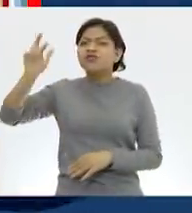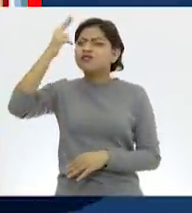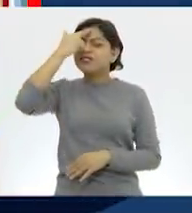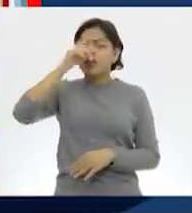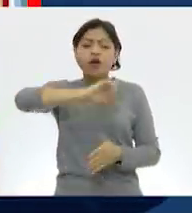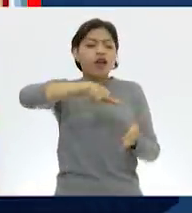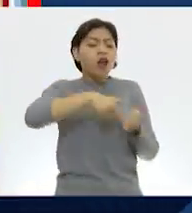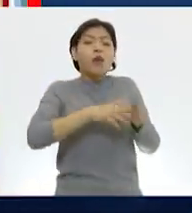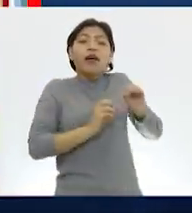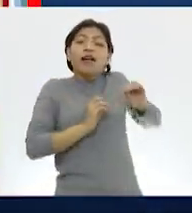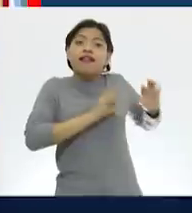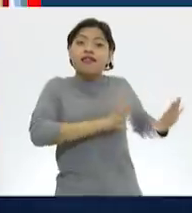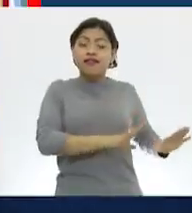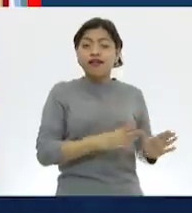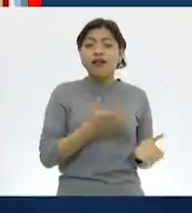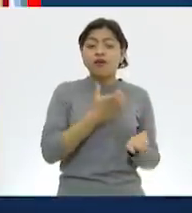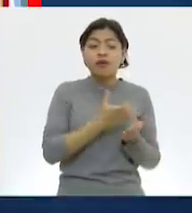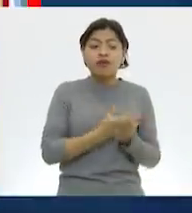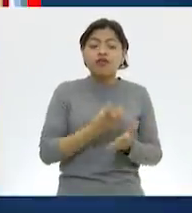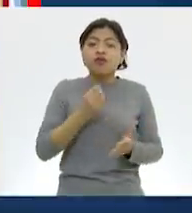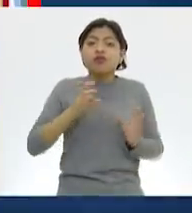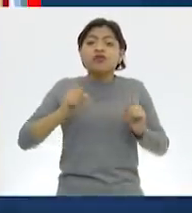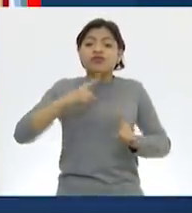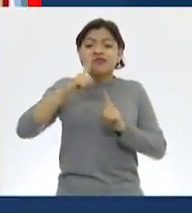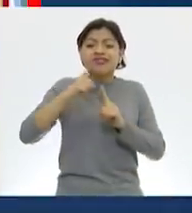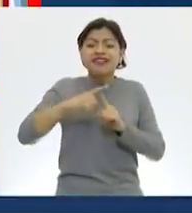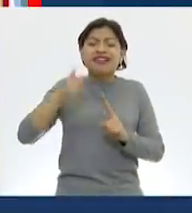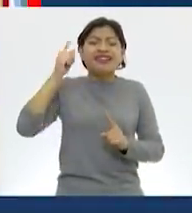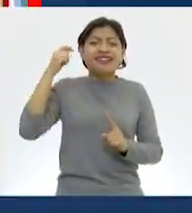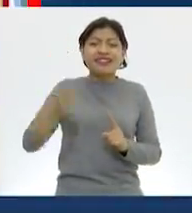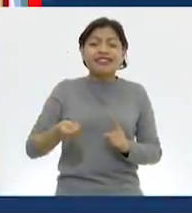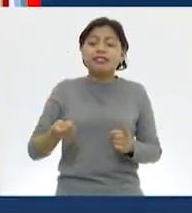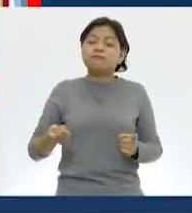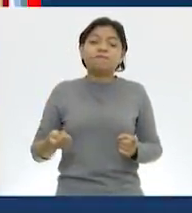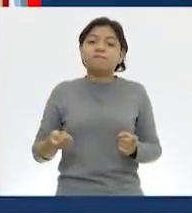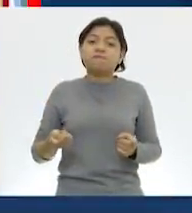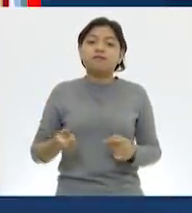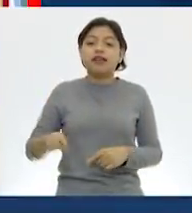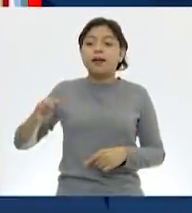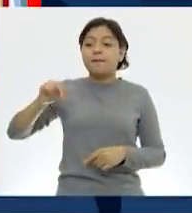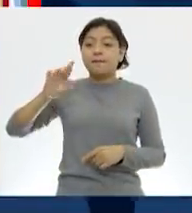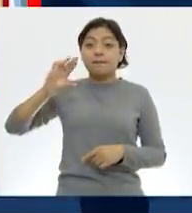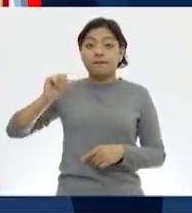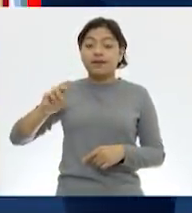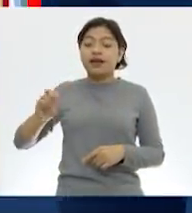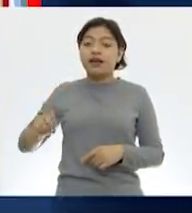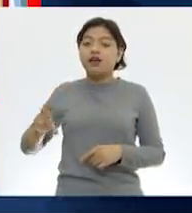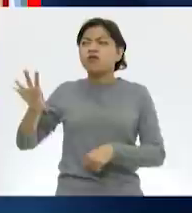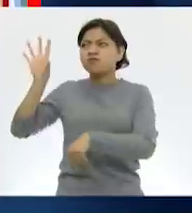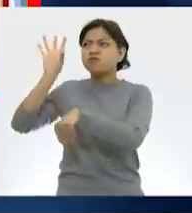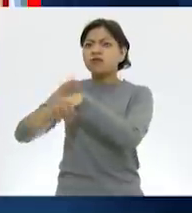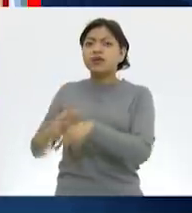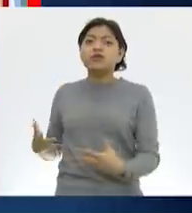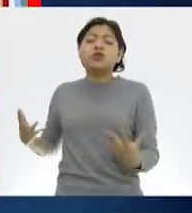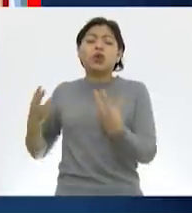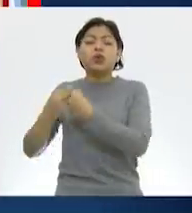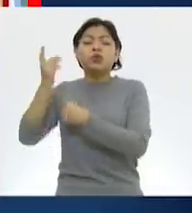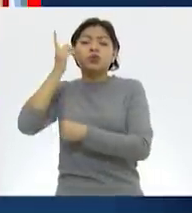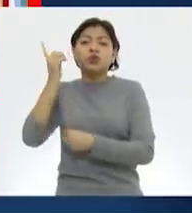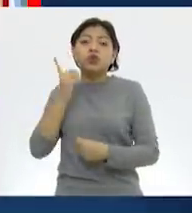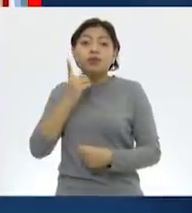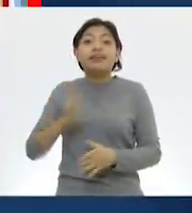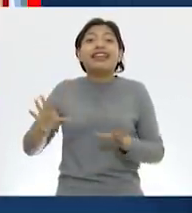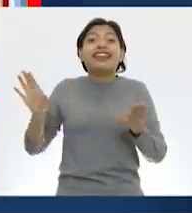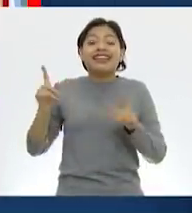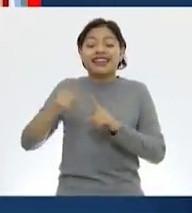de qué trataba la dichosa tarea. Mariano había pedido permiso para dormir en casa de Roberto, para hacer la tarea juntos,